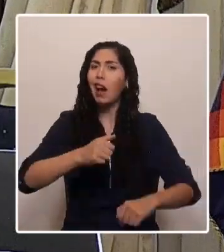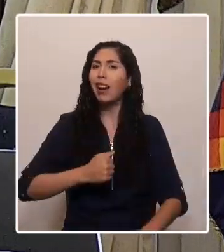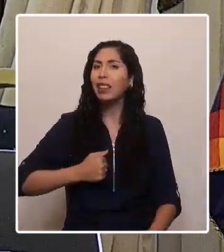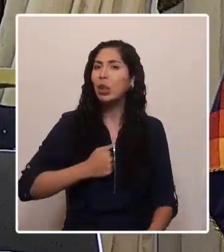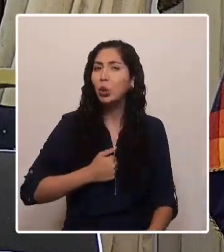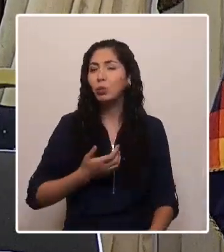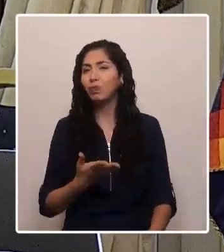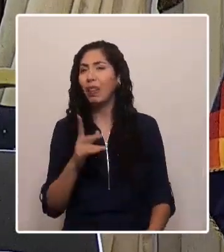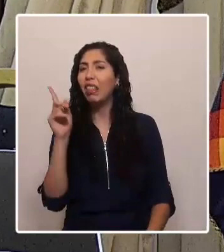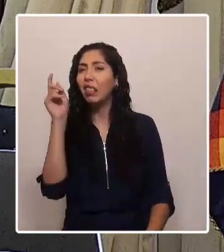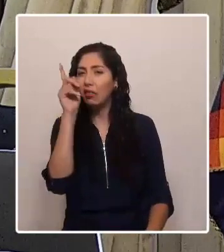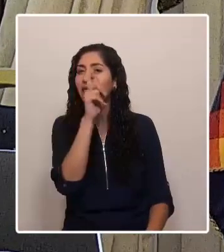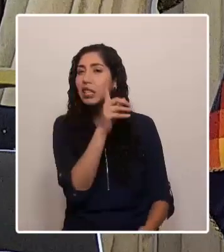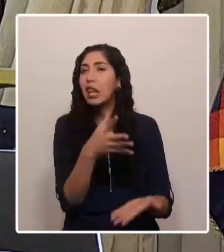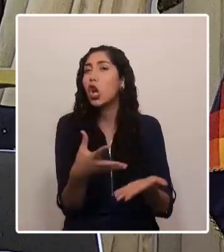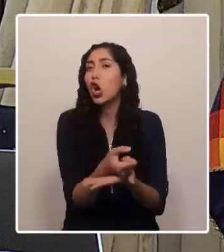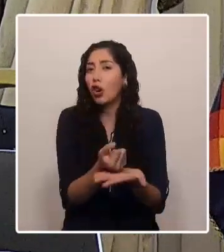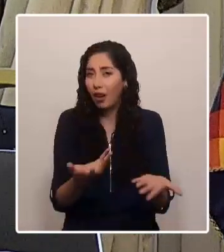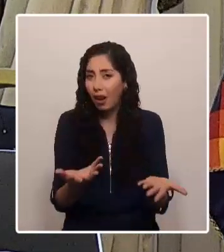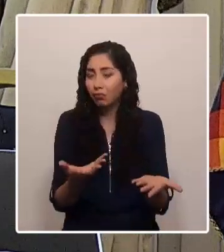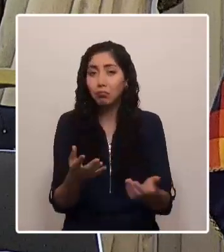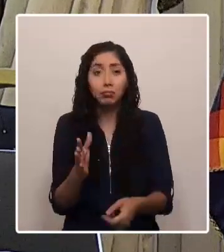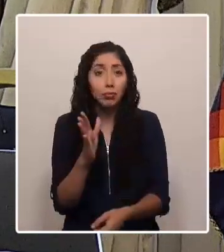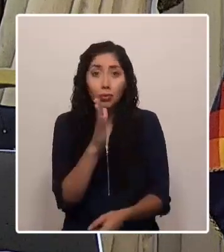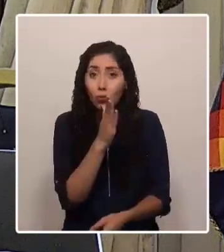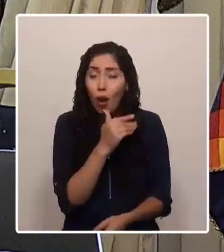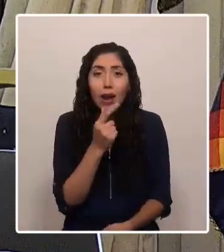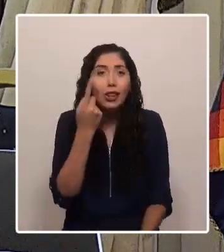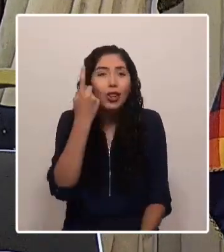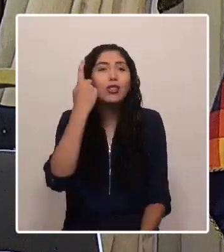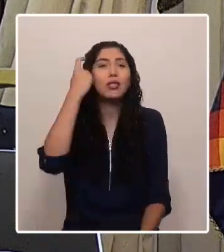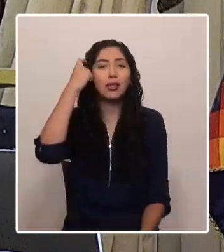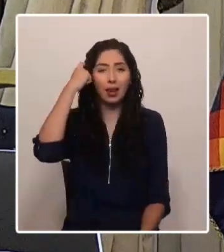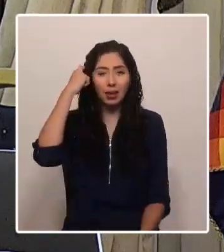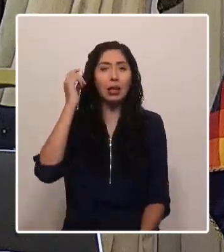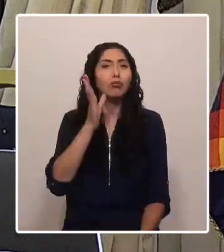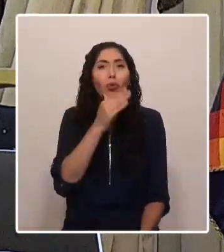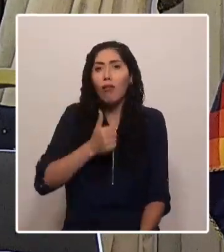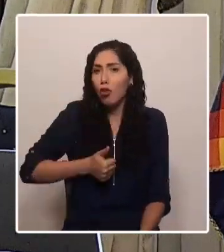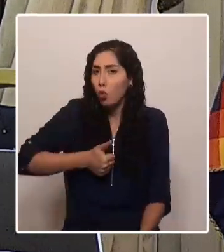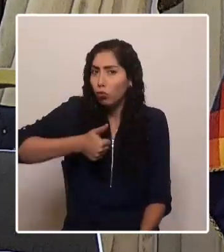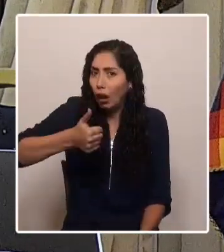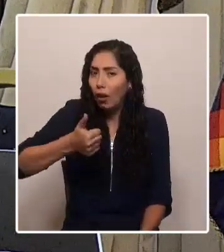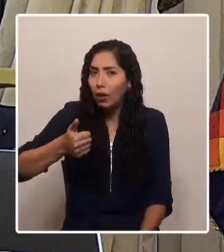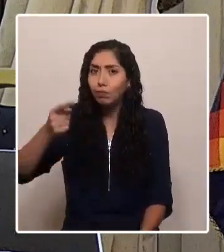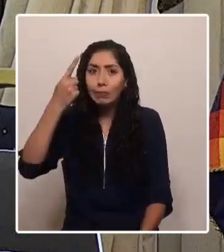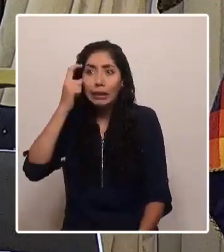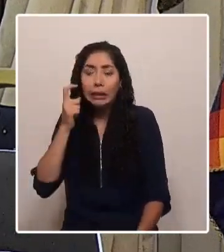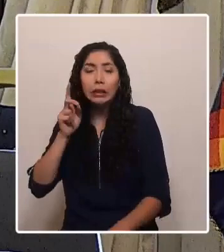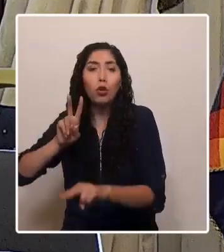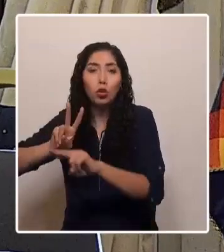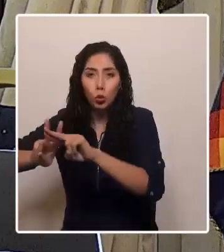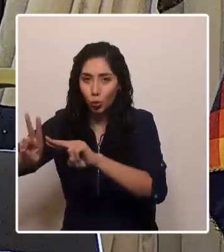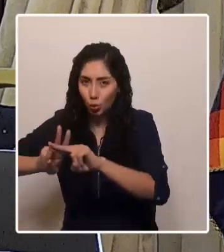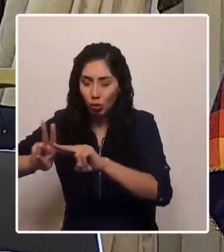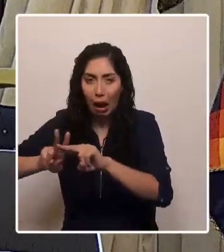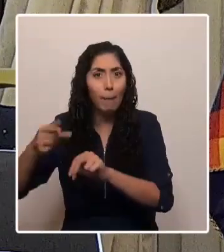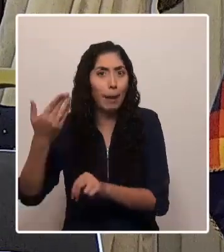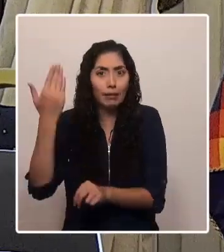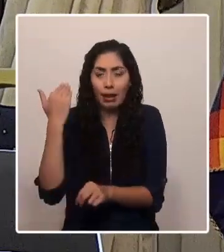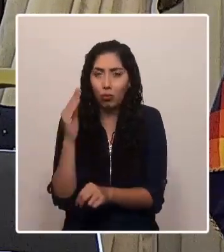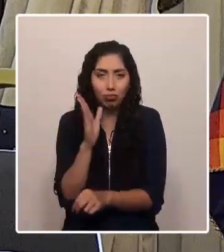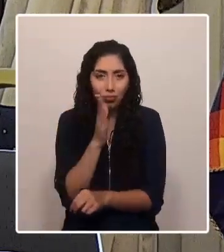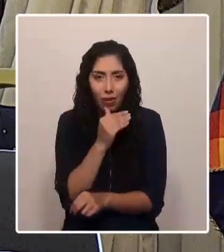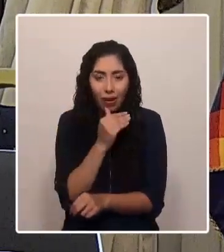difícil que la logremos tener si no existe una conciencia y una voluntad de reparar aquello que se hizo en el pasado y que